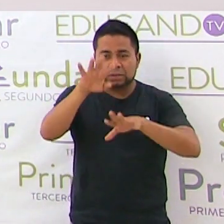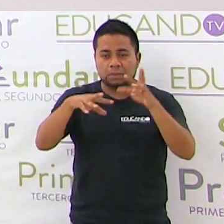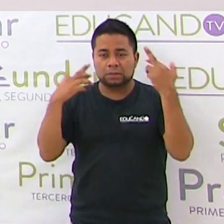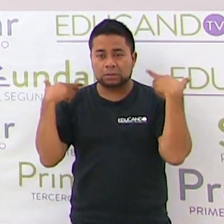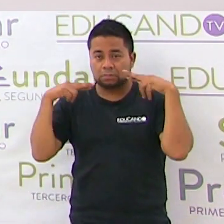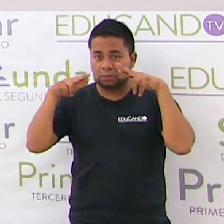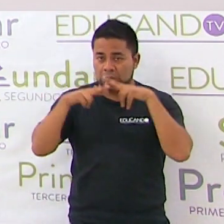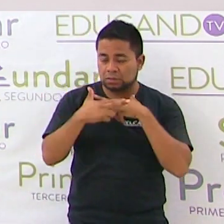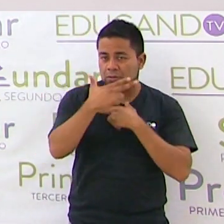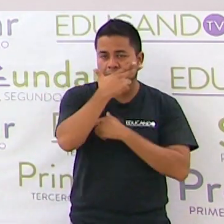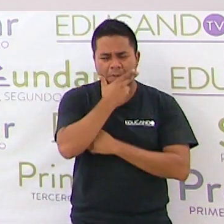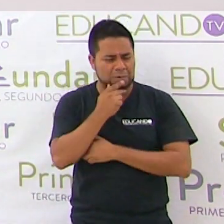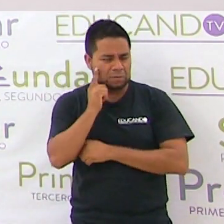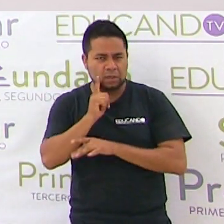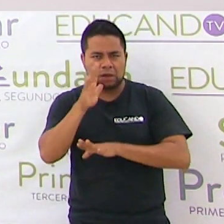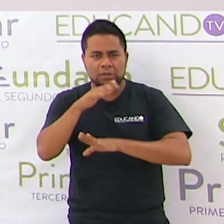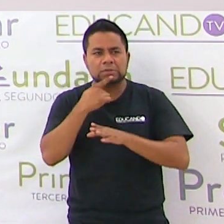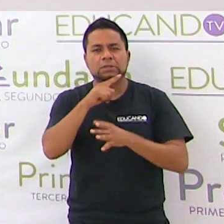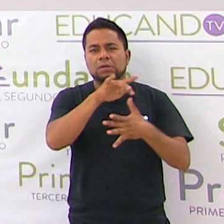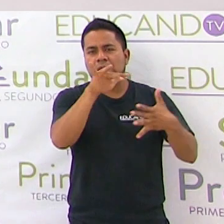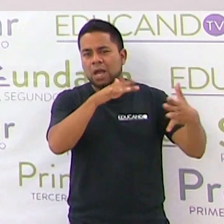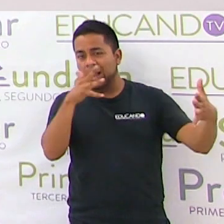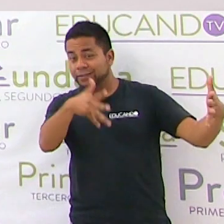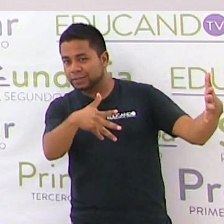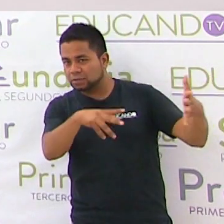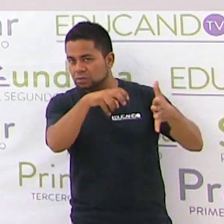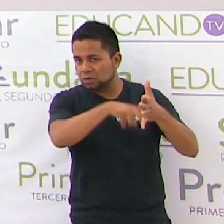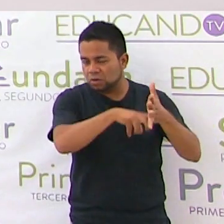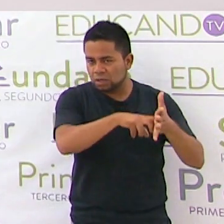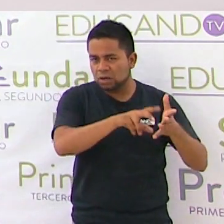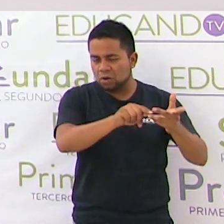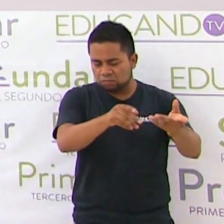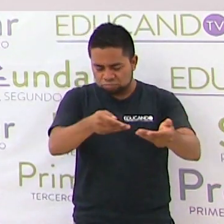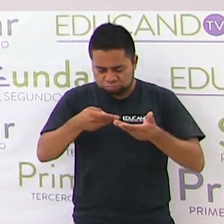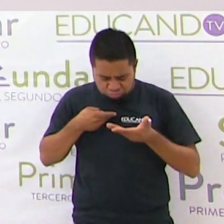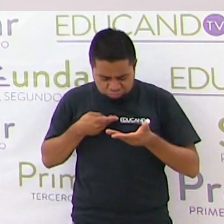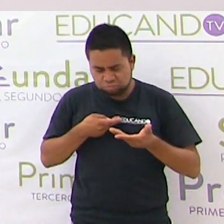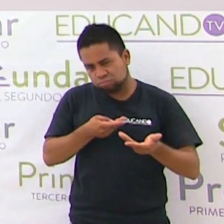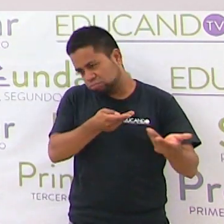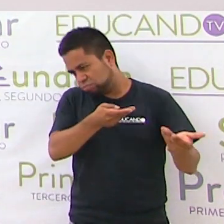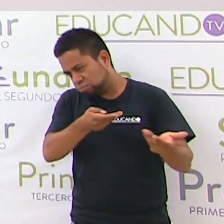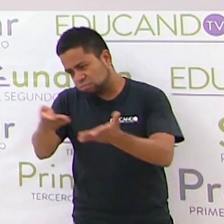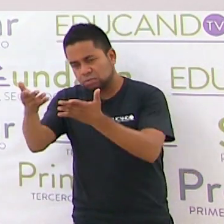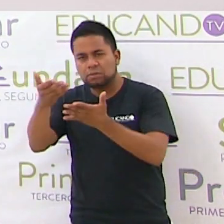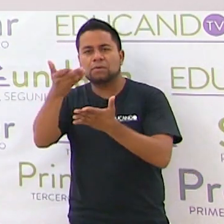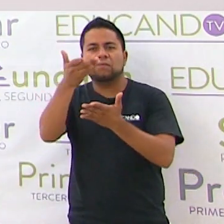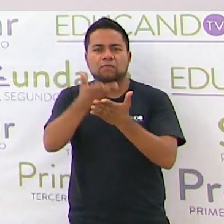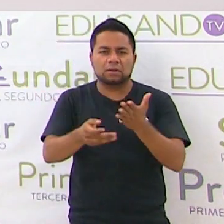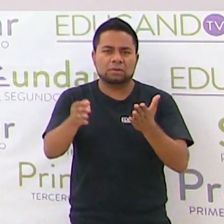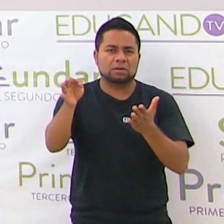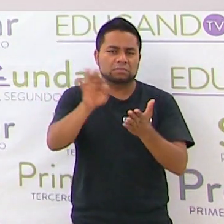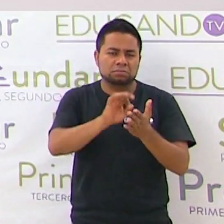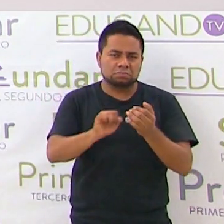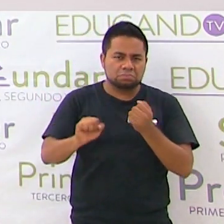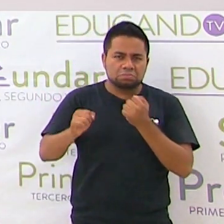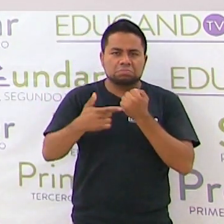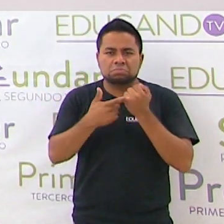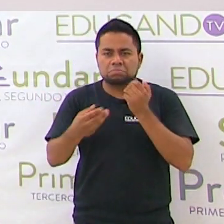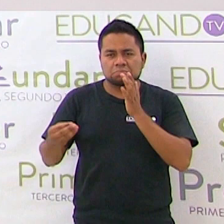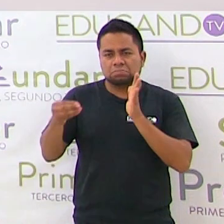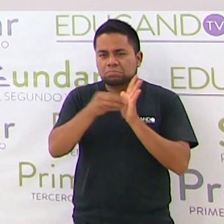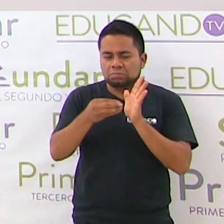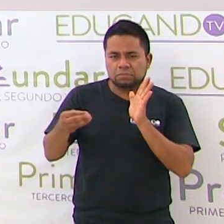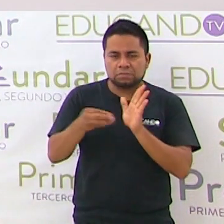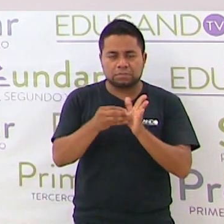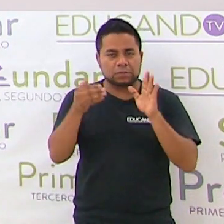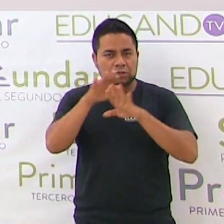nos dice, a ver, corrijan este texto o te regresan tu trabajo porque le hace falta alguna cosa por ahí en